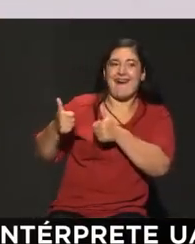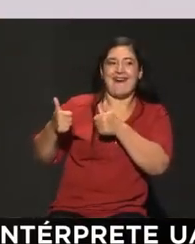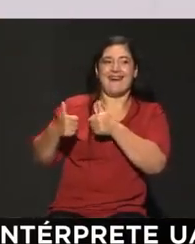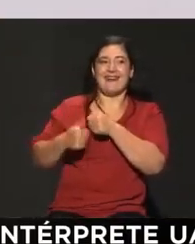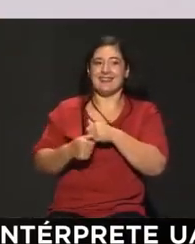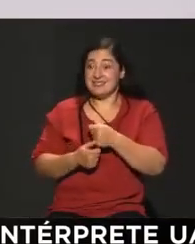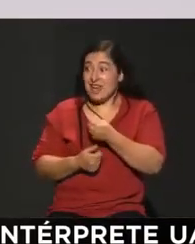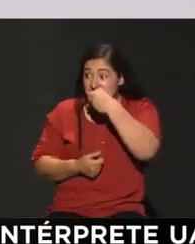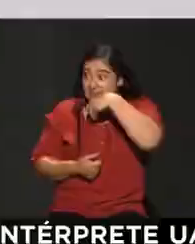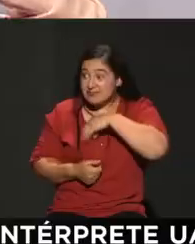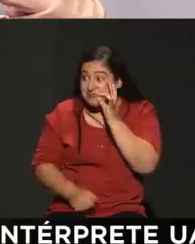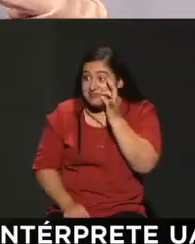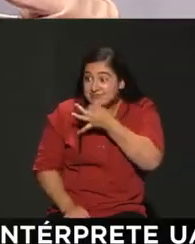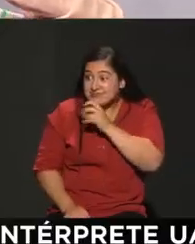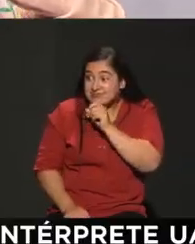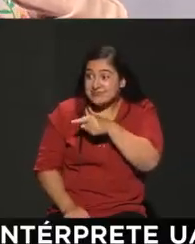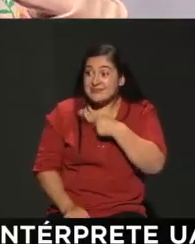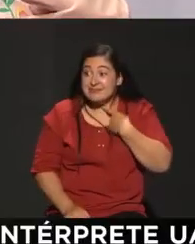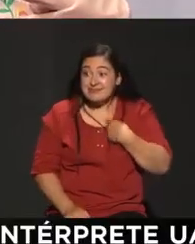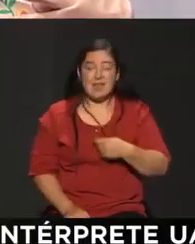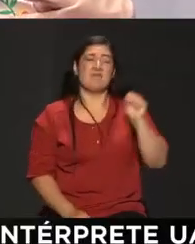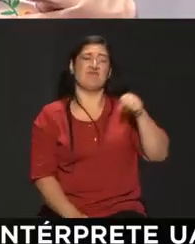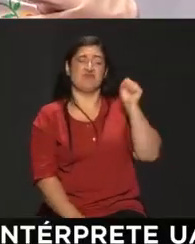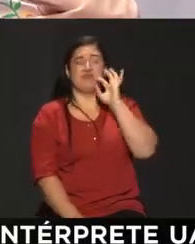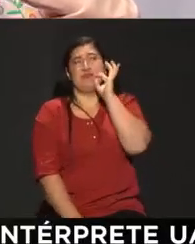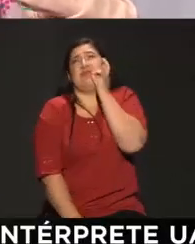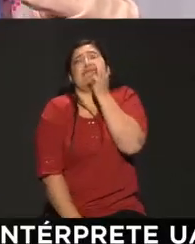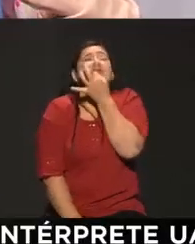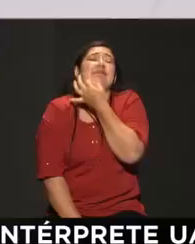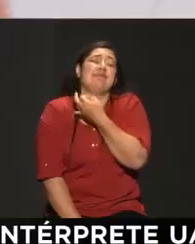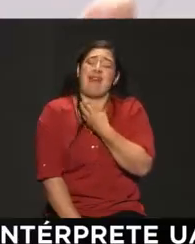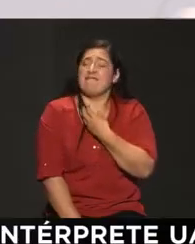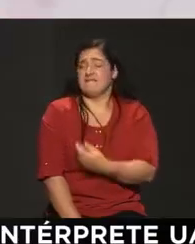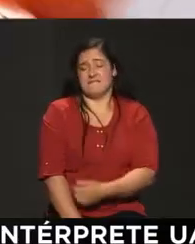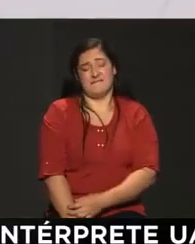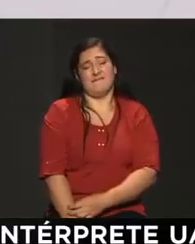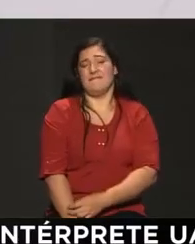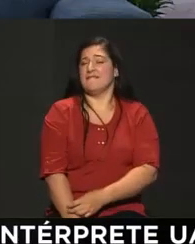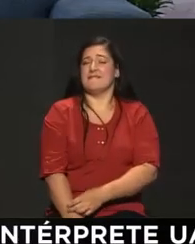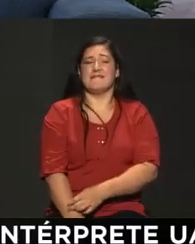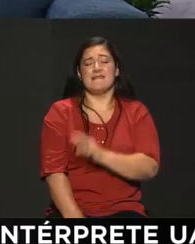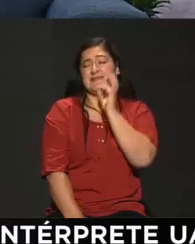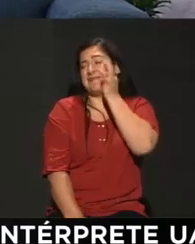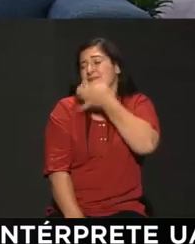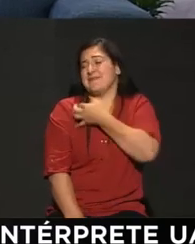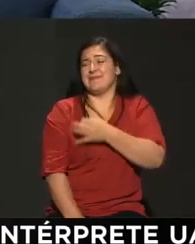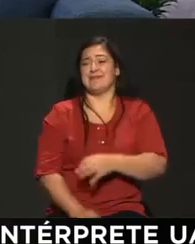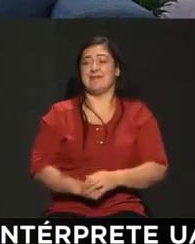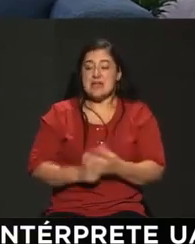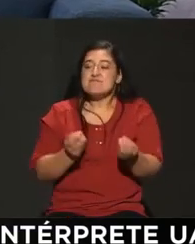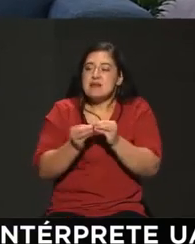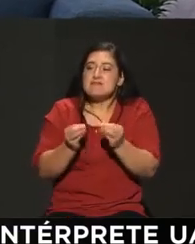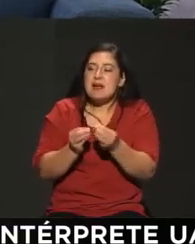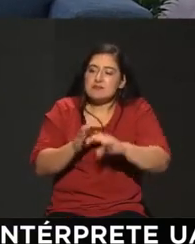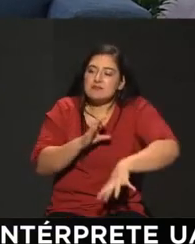¿Te gustó mucho la manzana? ¡Deliciosa! ¡Qué sabrosura! ¡Qué rico! ¿Qué más